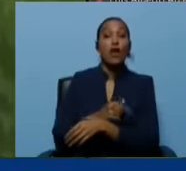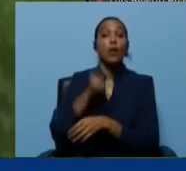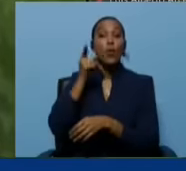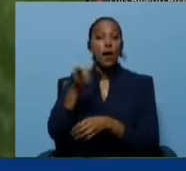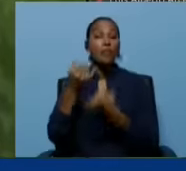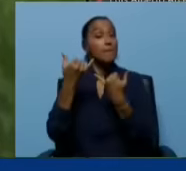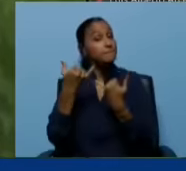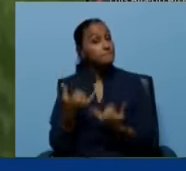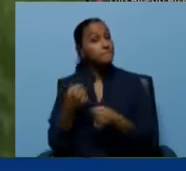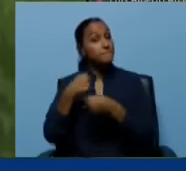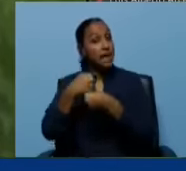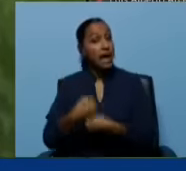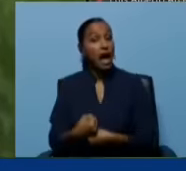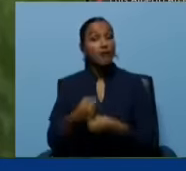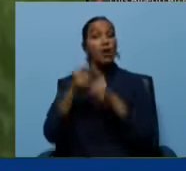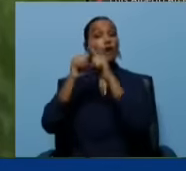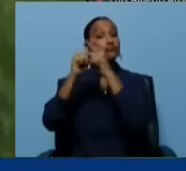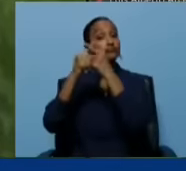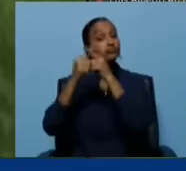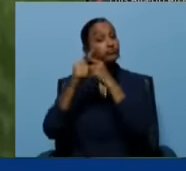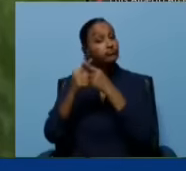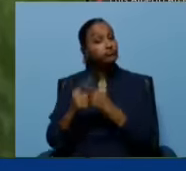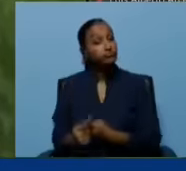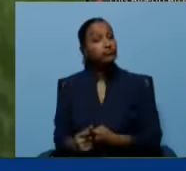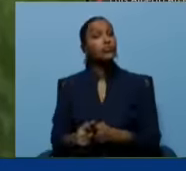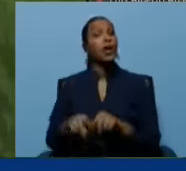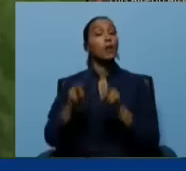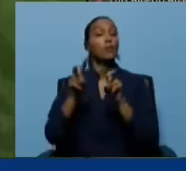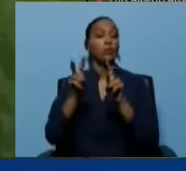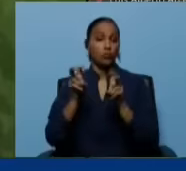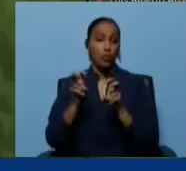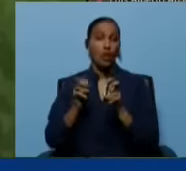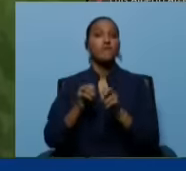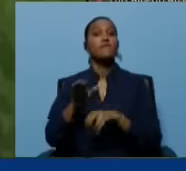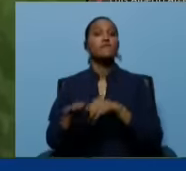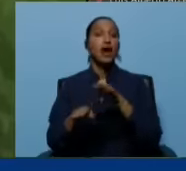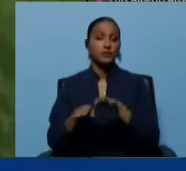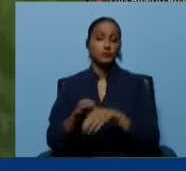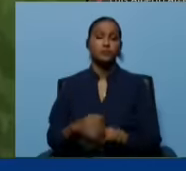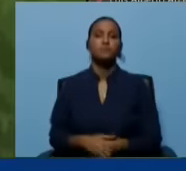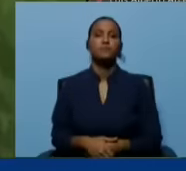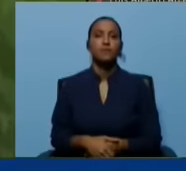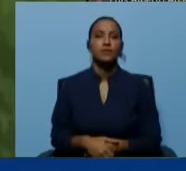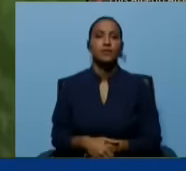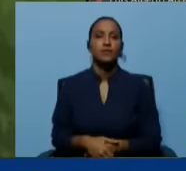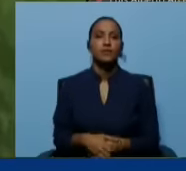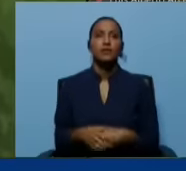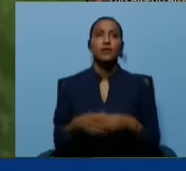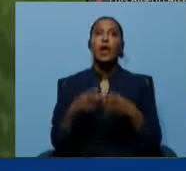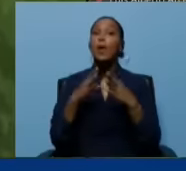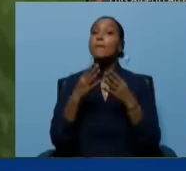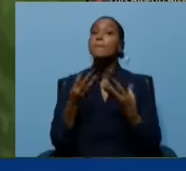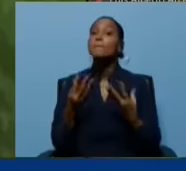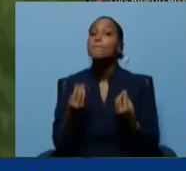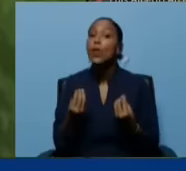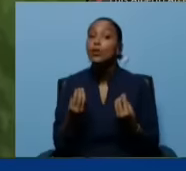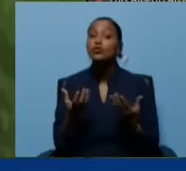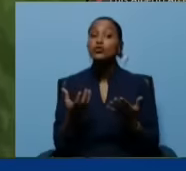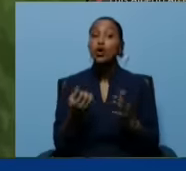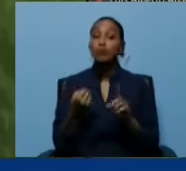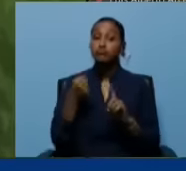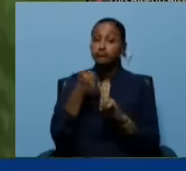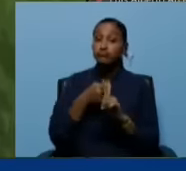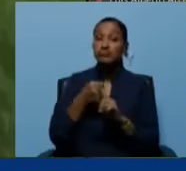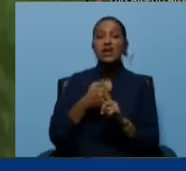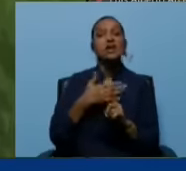se avecinaba una nueva fase de todos los anteriores y fracasados intentos de